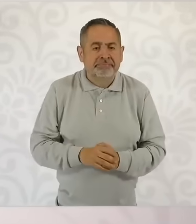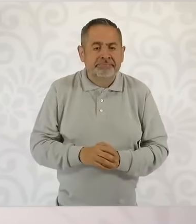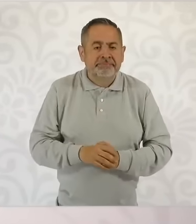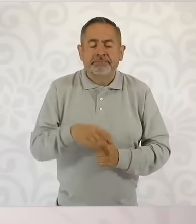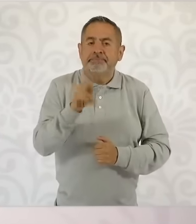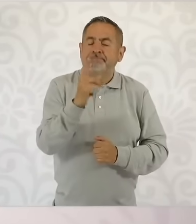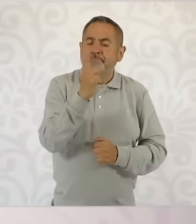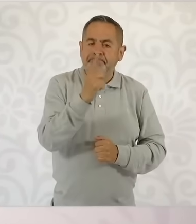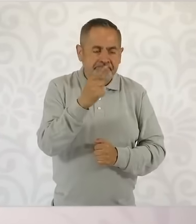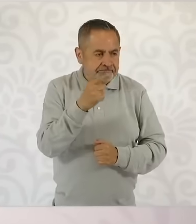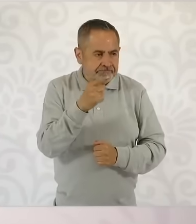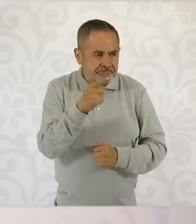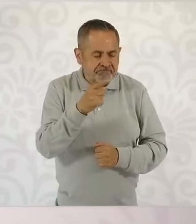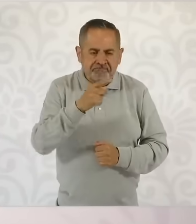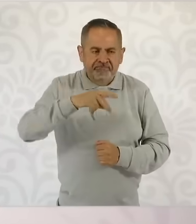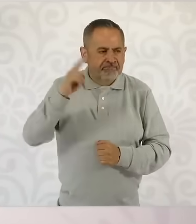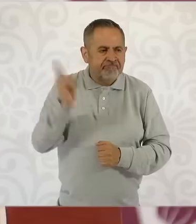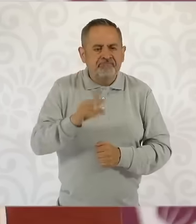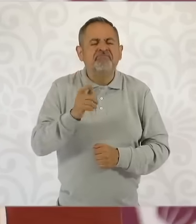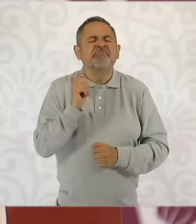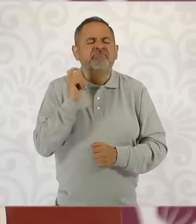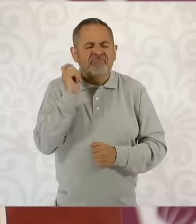Pero lo que es un hecho es que